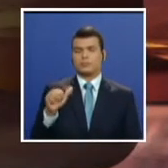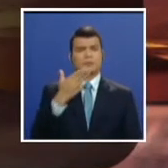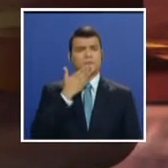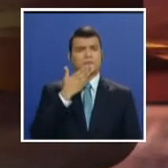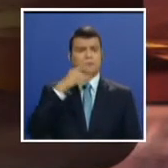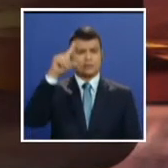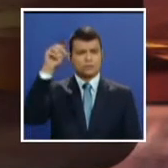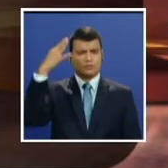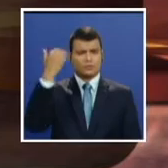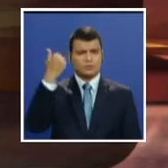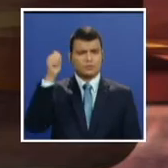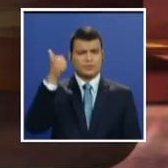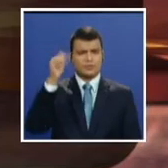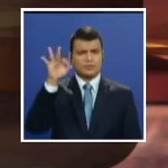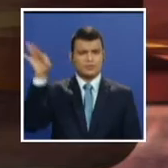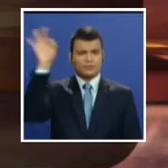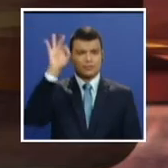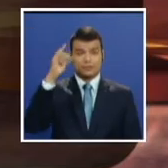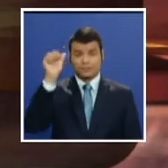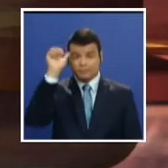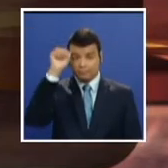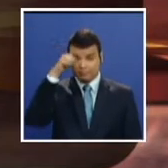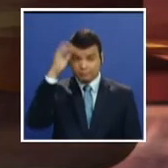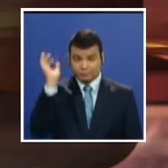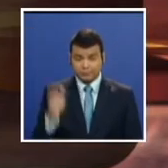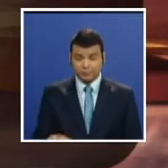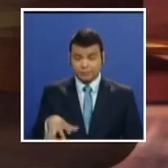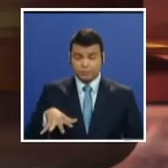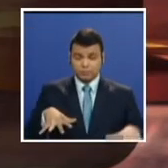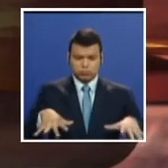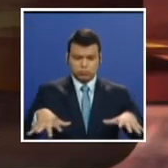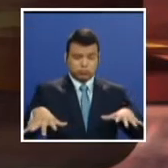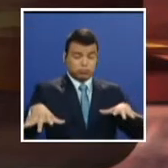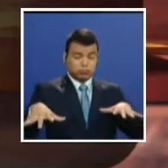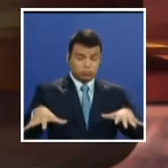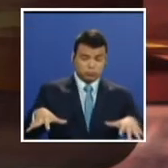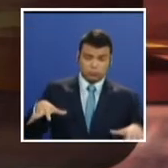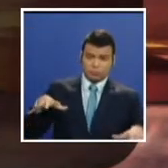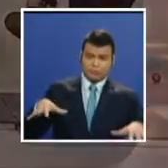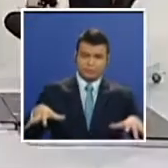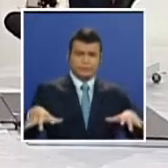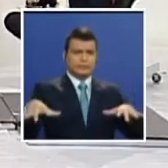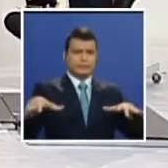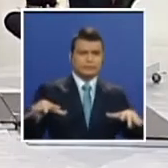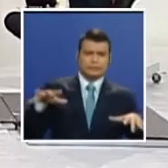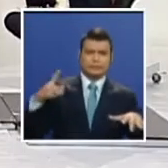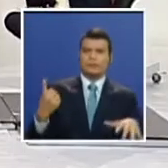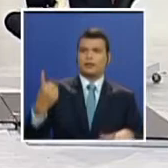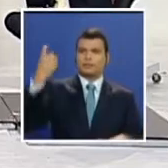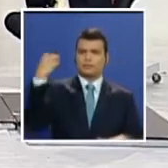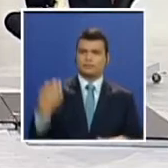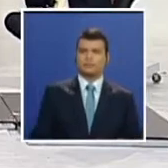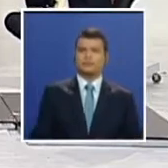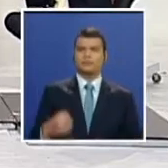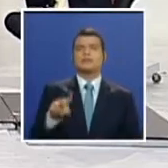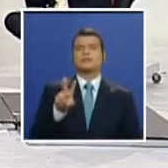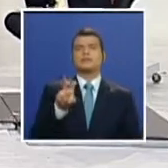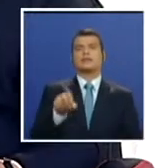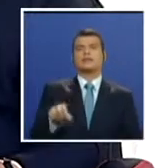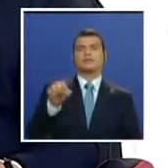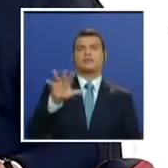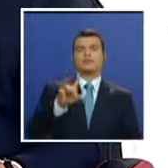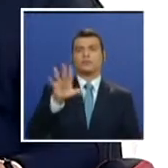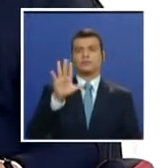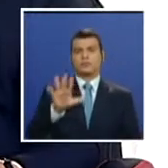grados centígrados recordamos pues el terremoto el temblor que se vivió anoche en la hora local exactamente a las 7